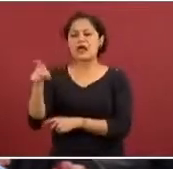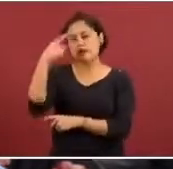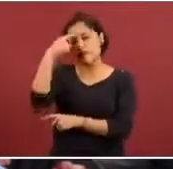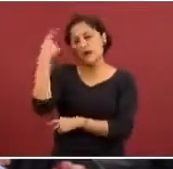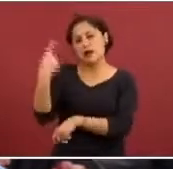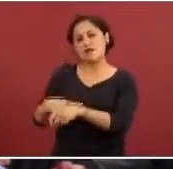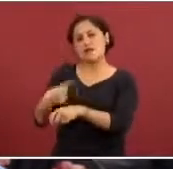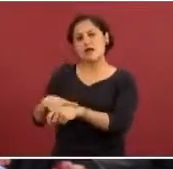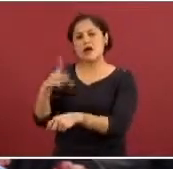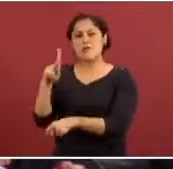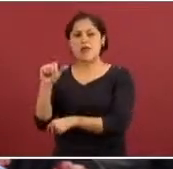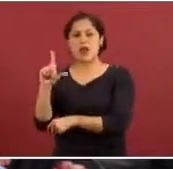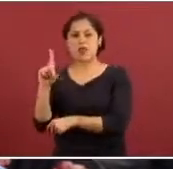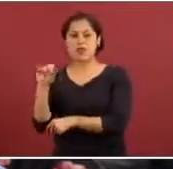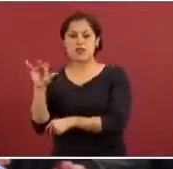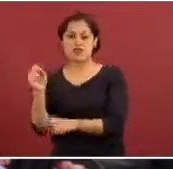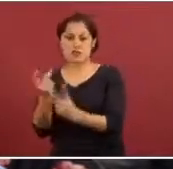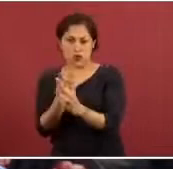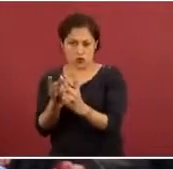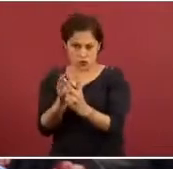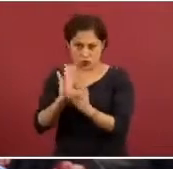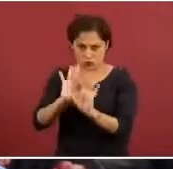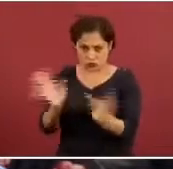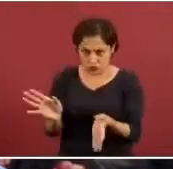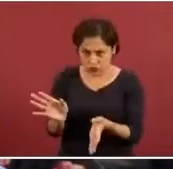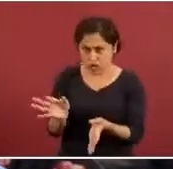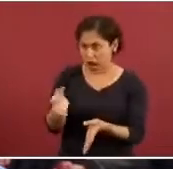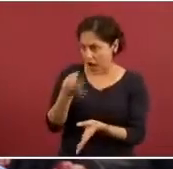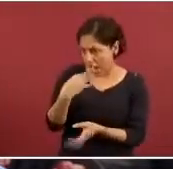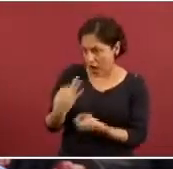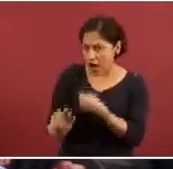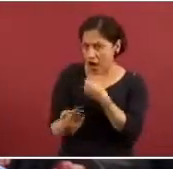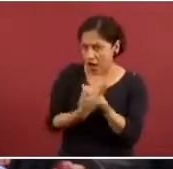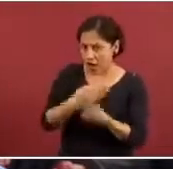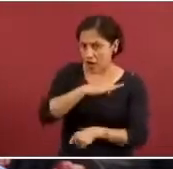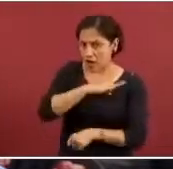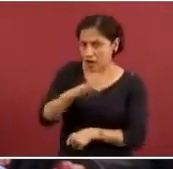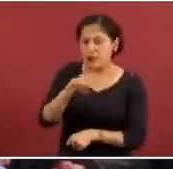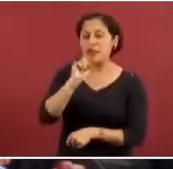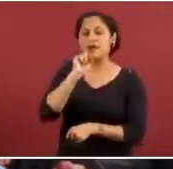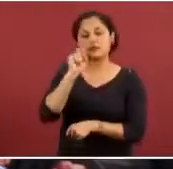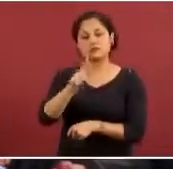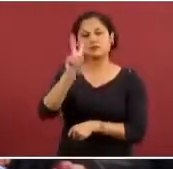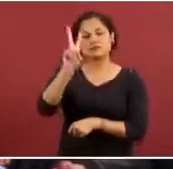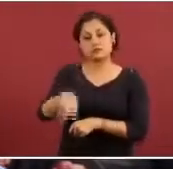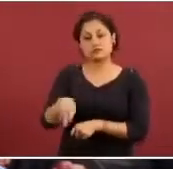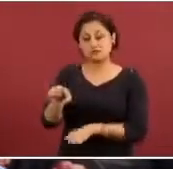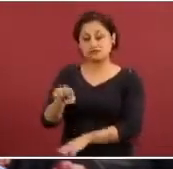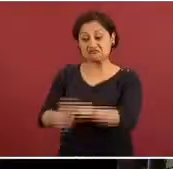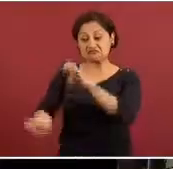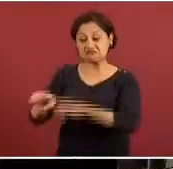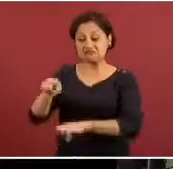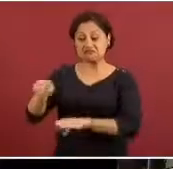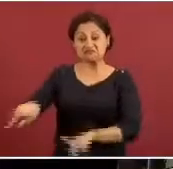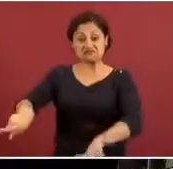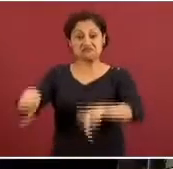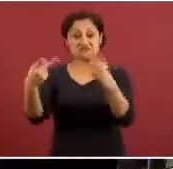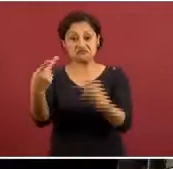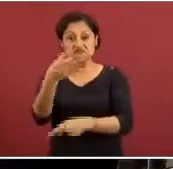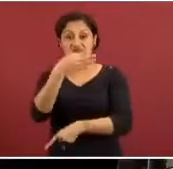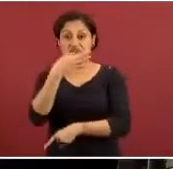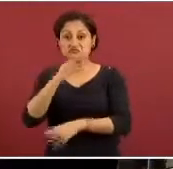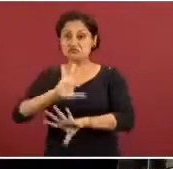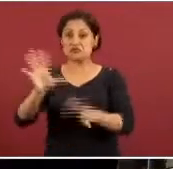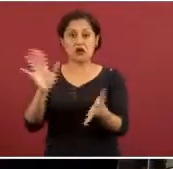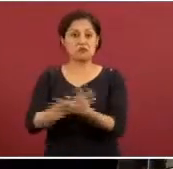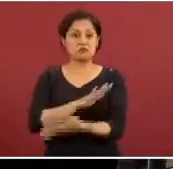Ya mencionaba el doctor que hay que ser patriota y no aumentar los precios, y ya estas medicinas volaron. Ya inclusive la compañera hizo un reportaje